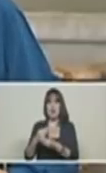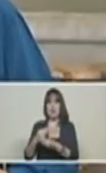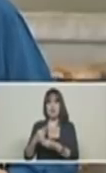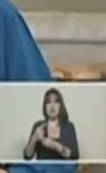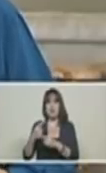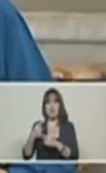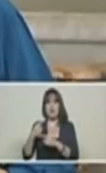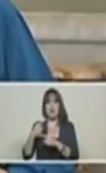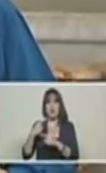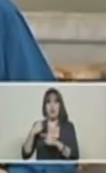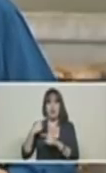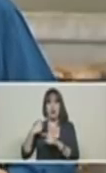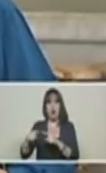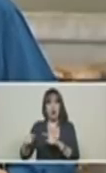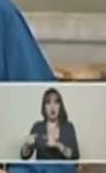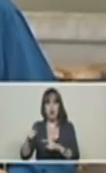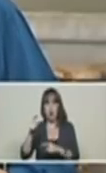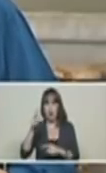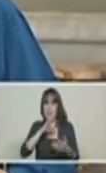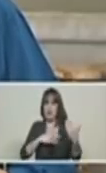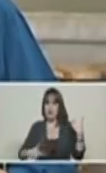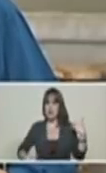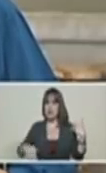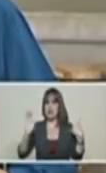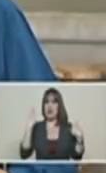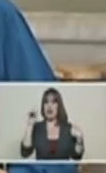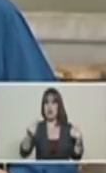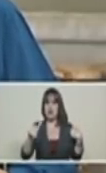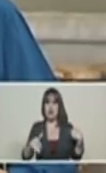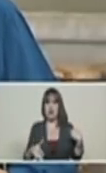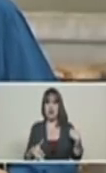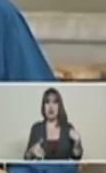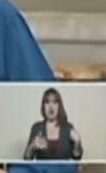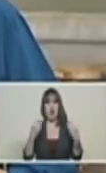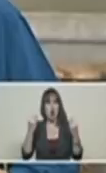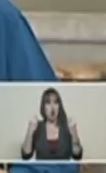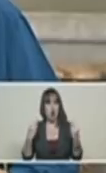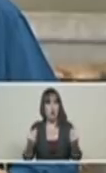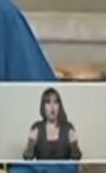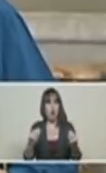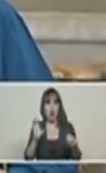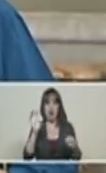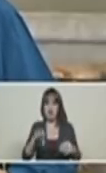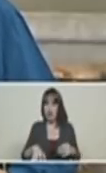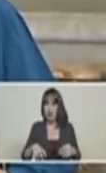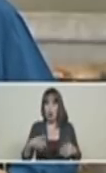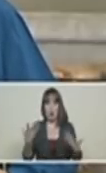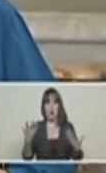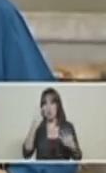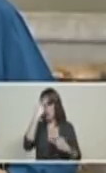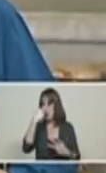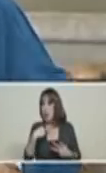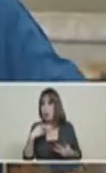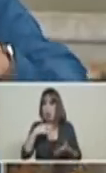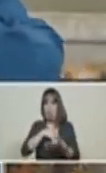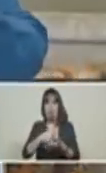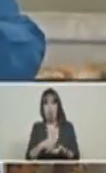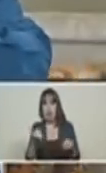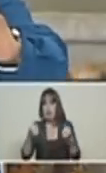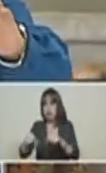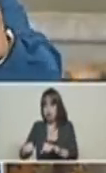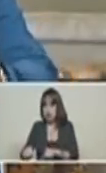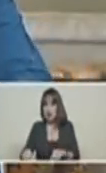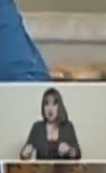más ricos y que el Estado sea pobre y esté quebrado y el pueblo sea pobre y esté quebrado. Ese